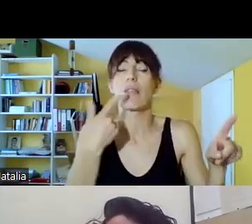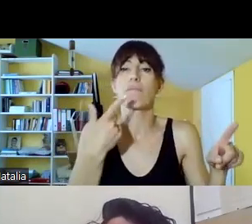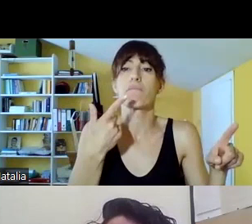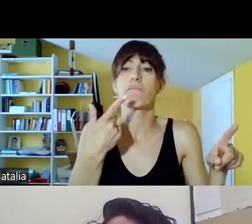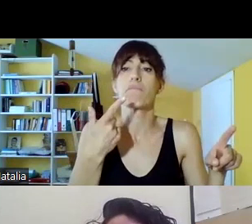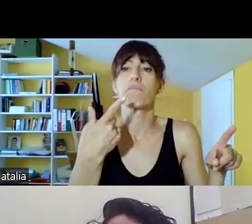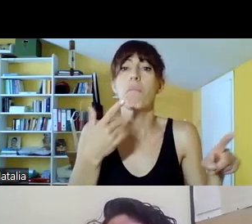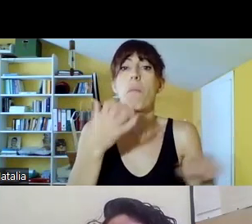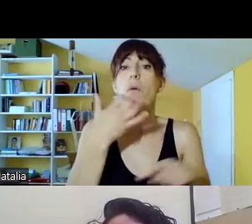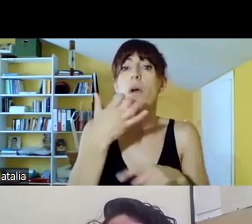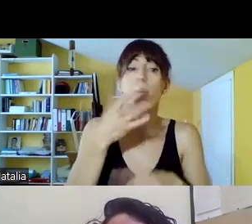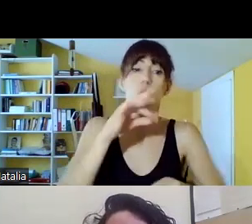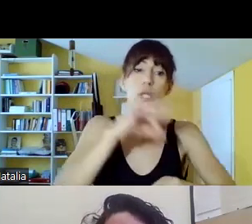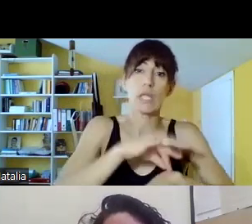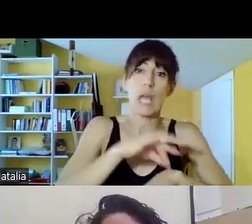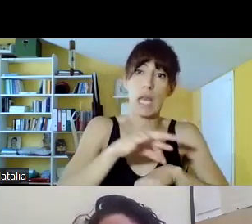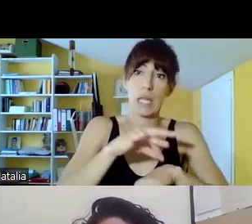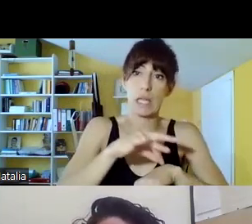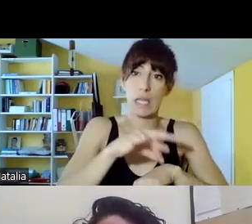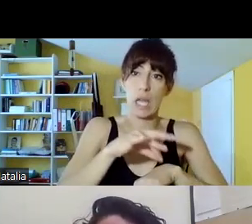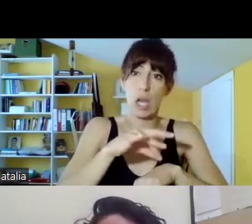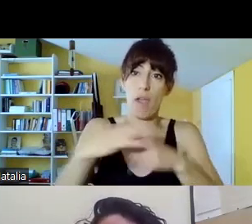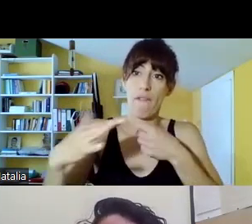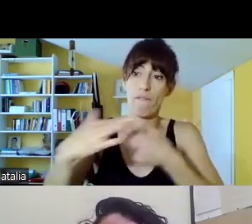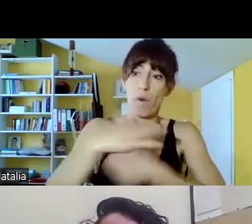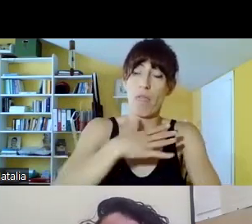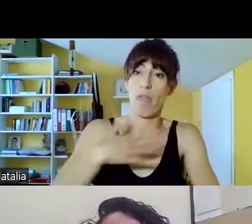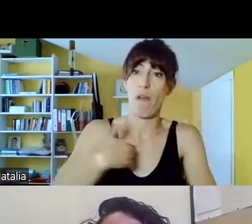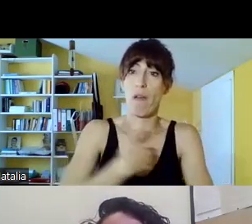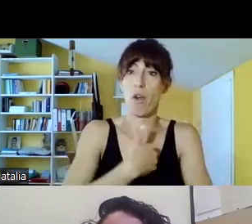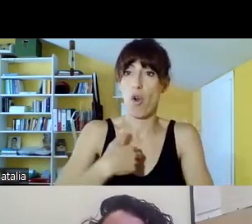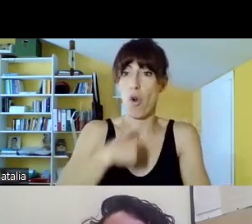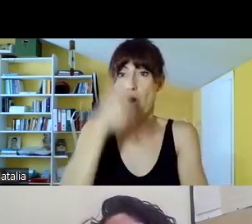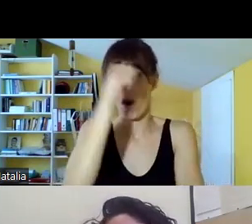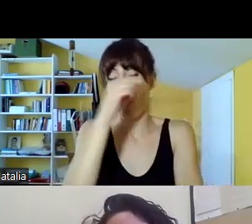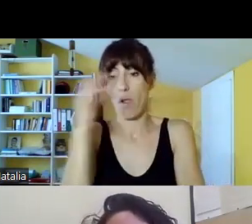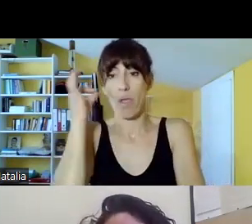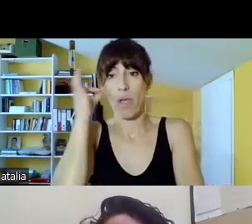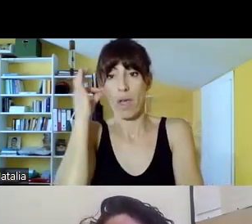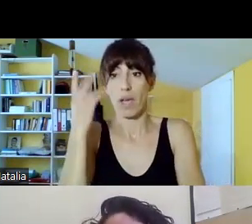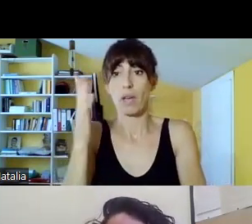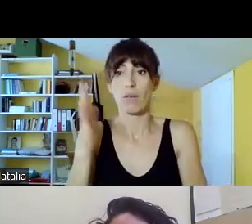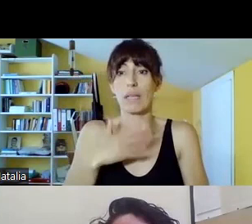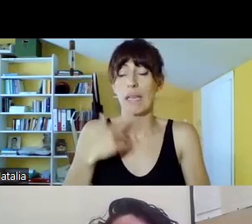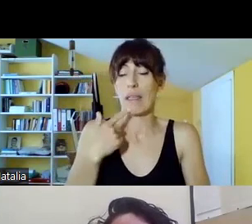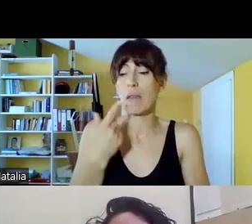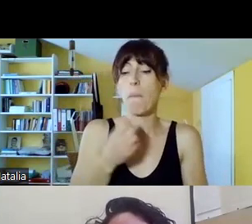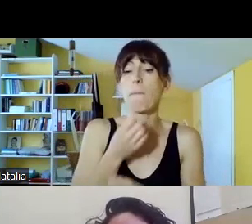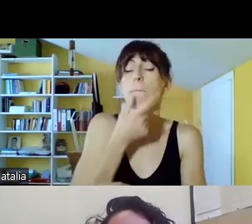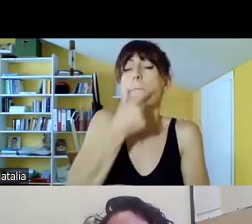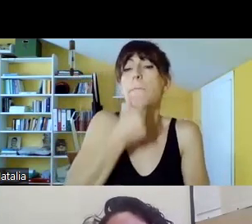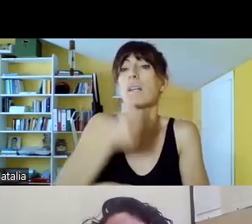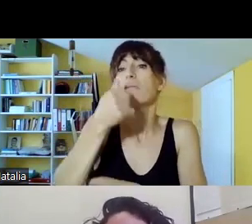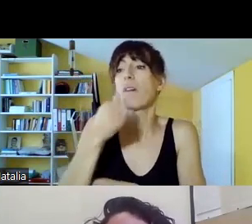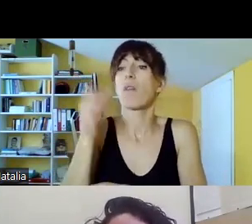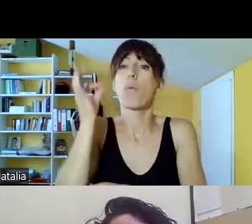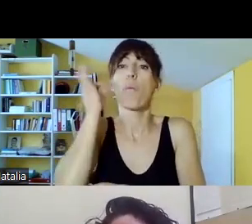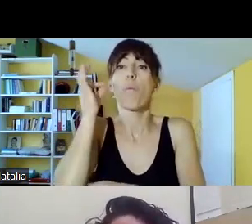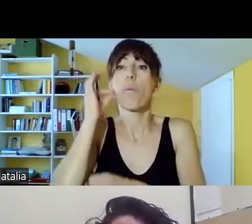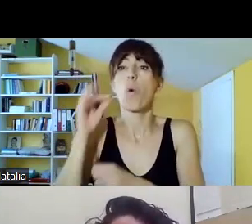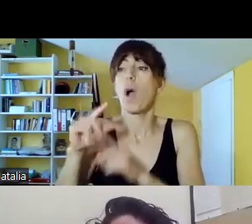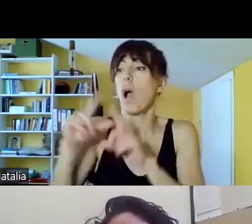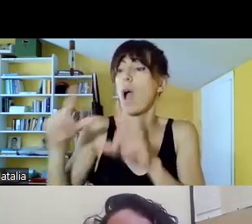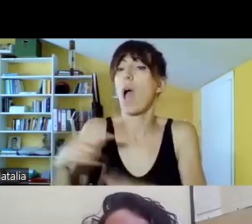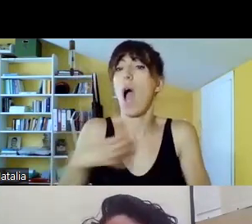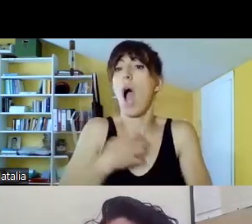estarían influenciados por los estereotipos de género, siéndoles más sencillo catalogar a una mujer como ansiosa o